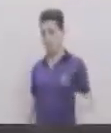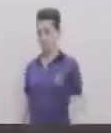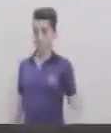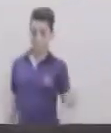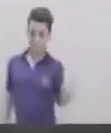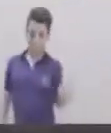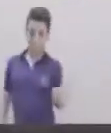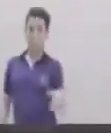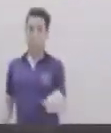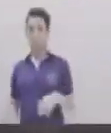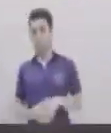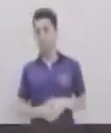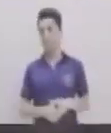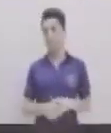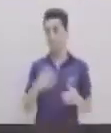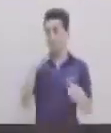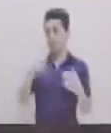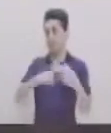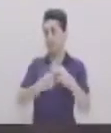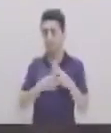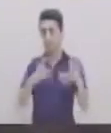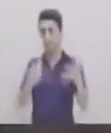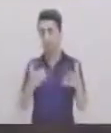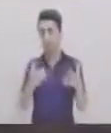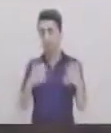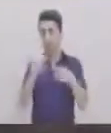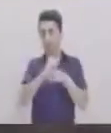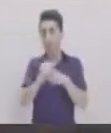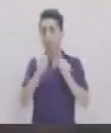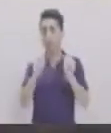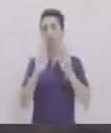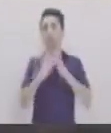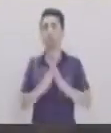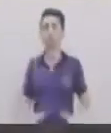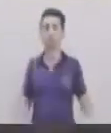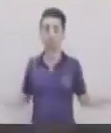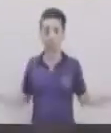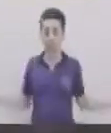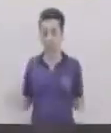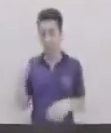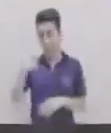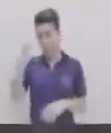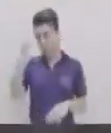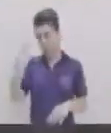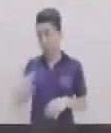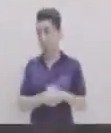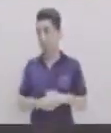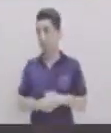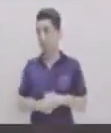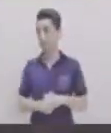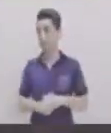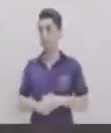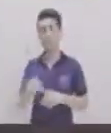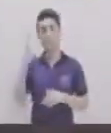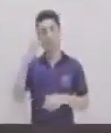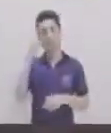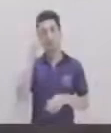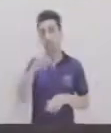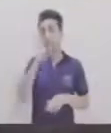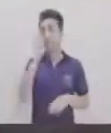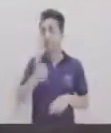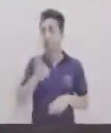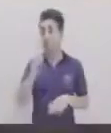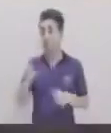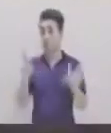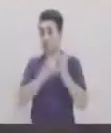a nuestras pulsaciones con la cual iniciamos la sesión de trabajo del día de hoy. Recuérdate